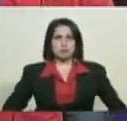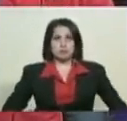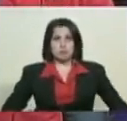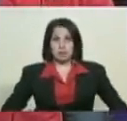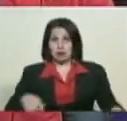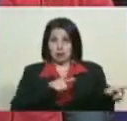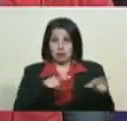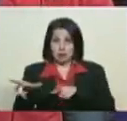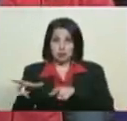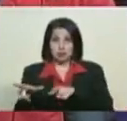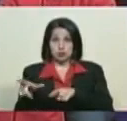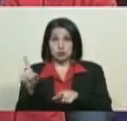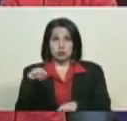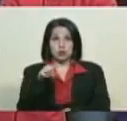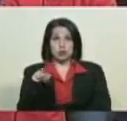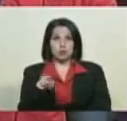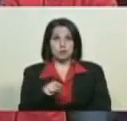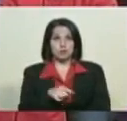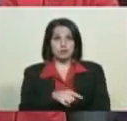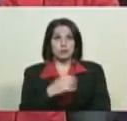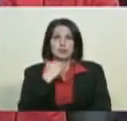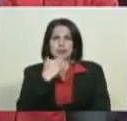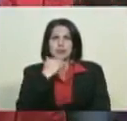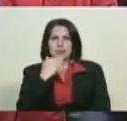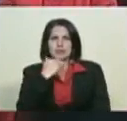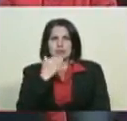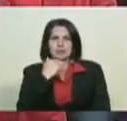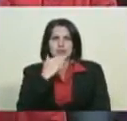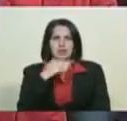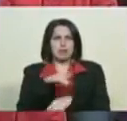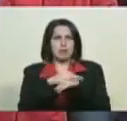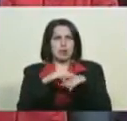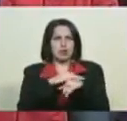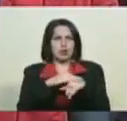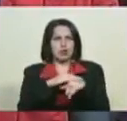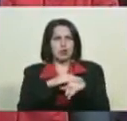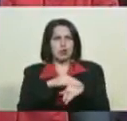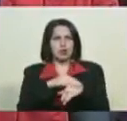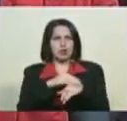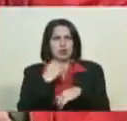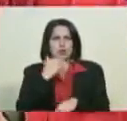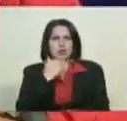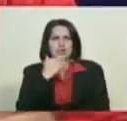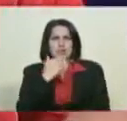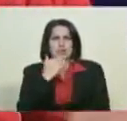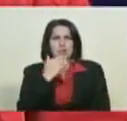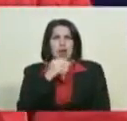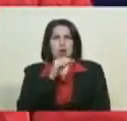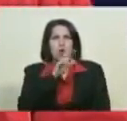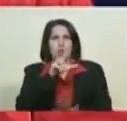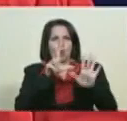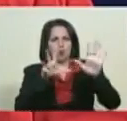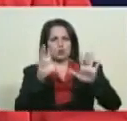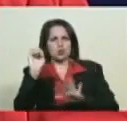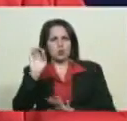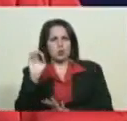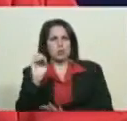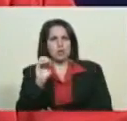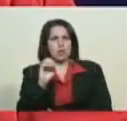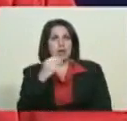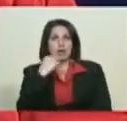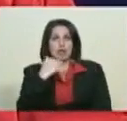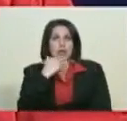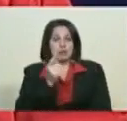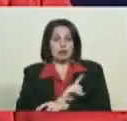¿Listo? Sea el comando Zamora, son las, perdón, Zamora 200. Faltan 10 para las 9. En poco momento, el